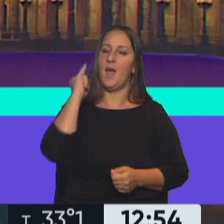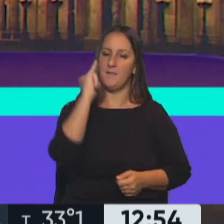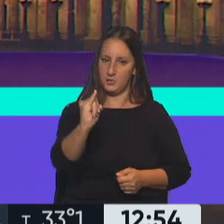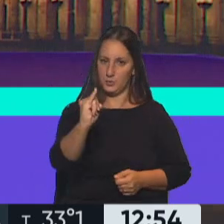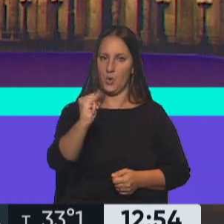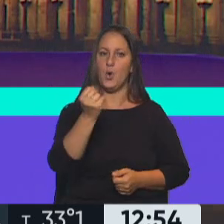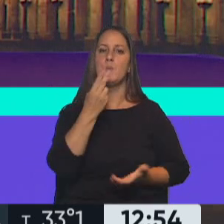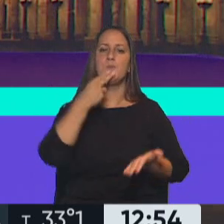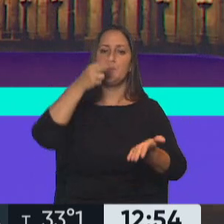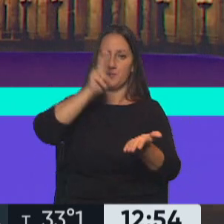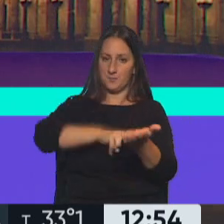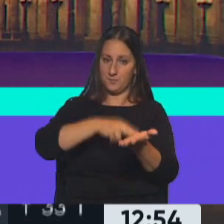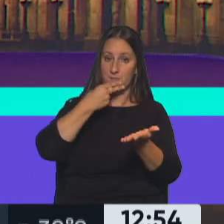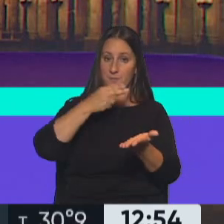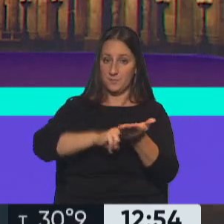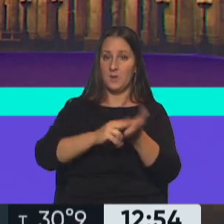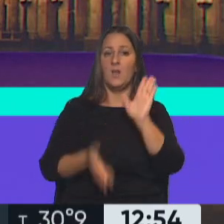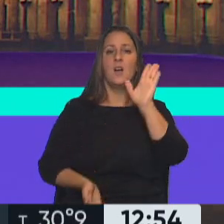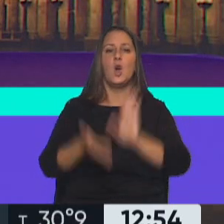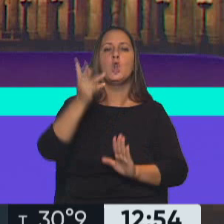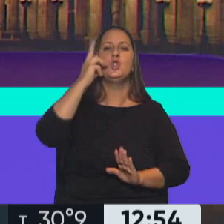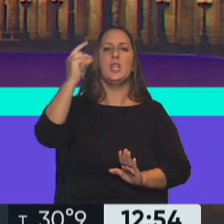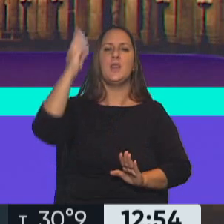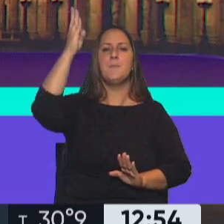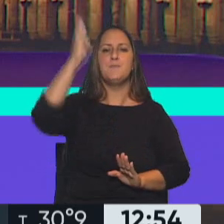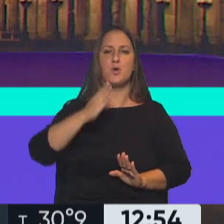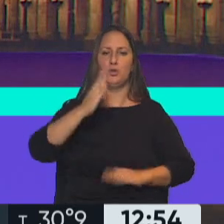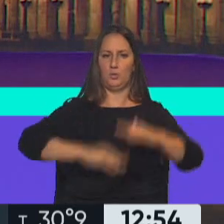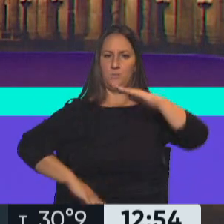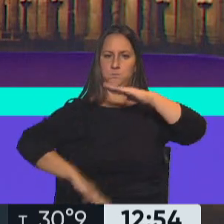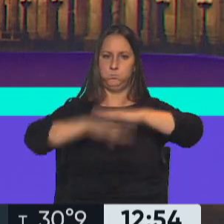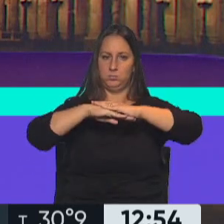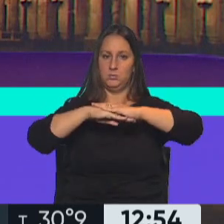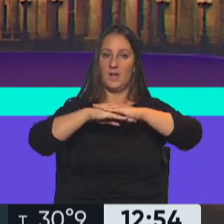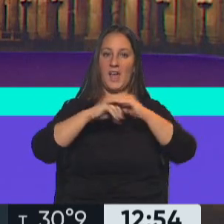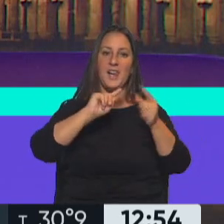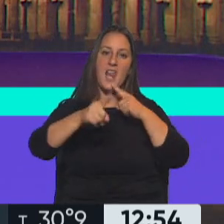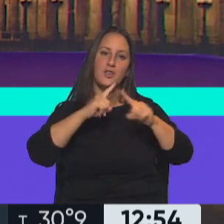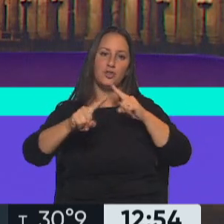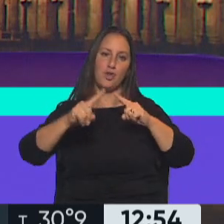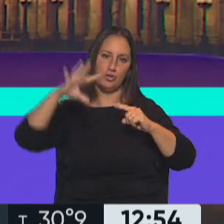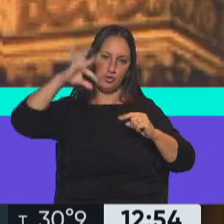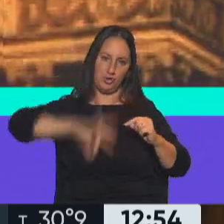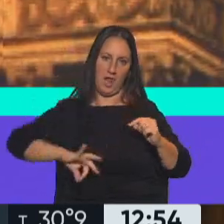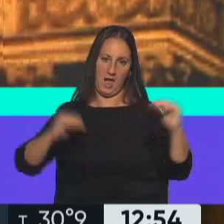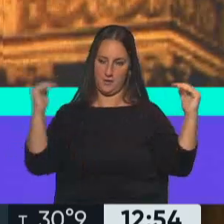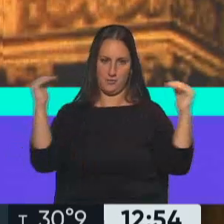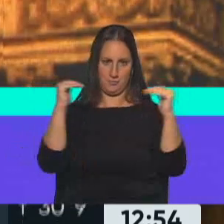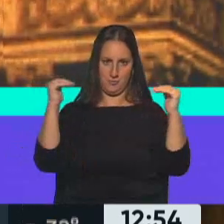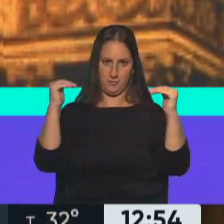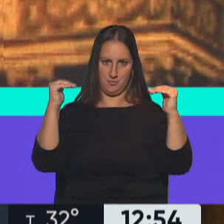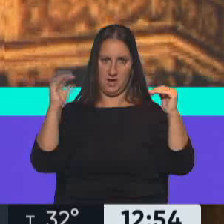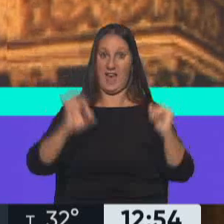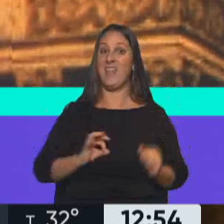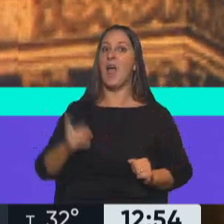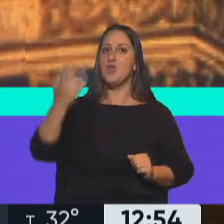Las tarifas van a aumentar hasta el 80% del salario, técnicamente del coeficiente de variación salarial del